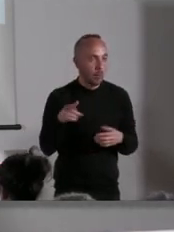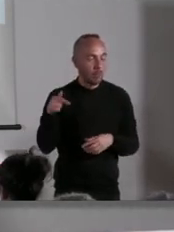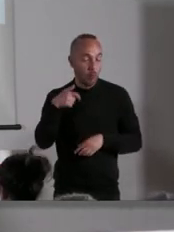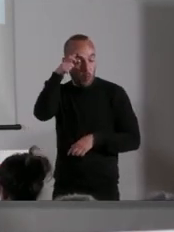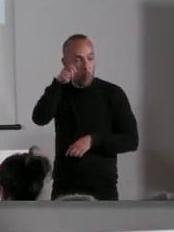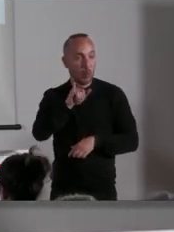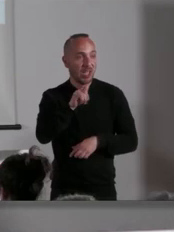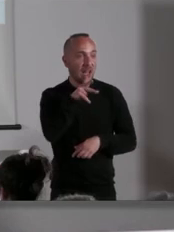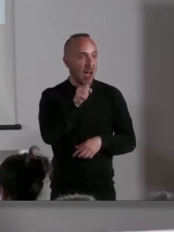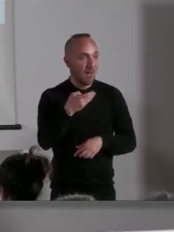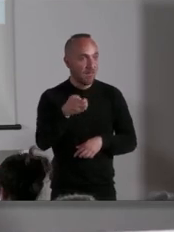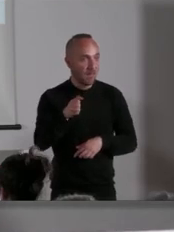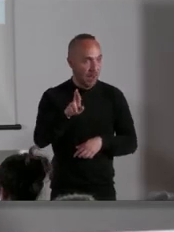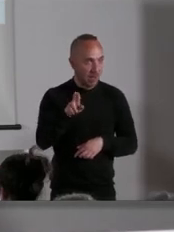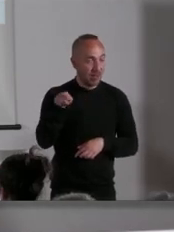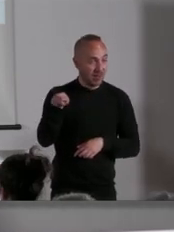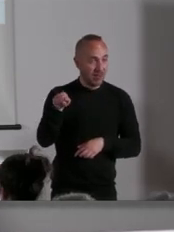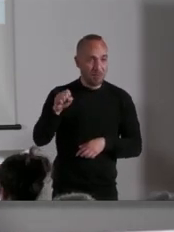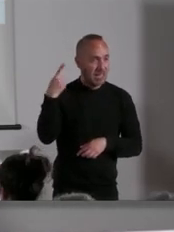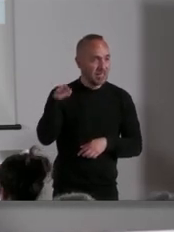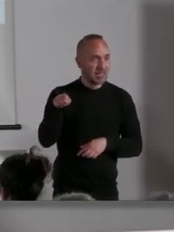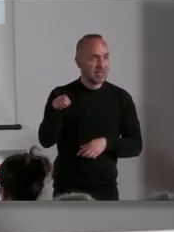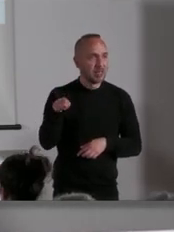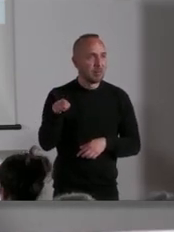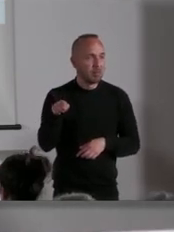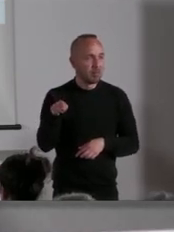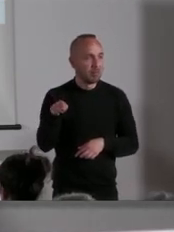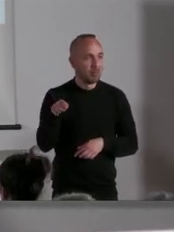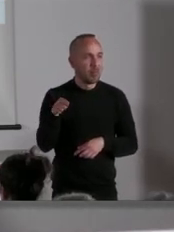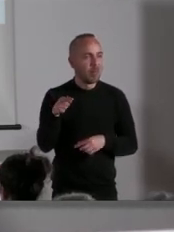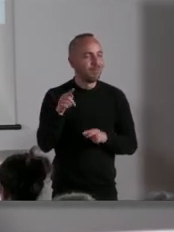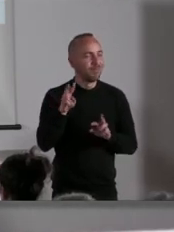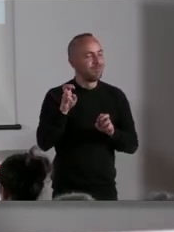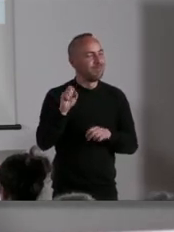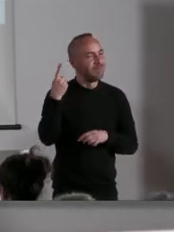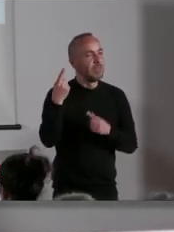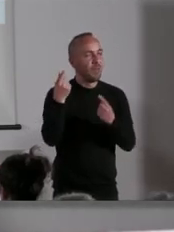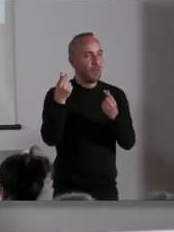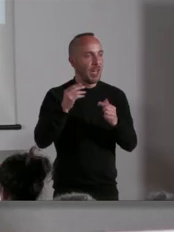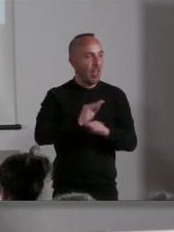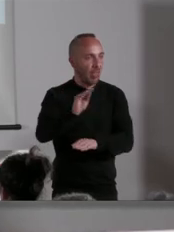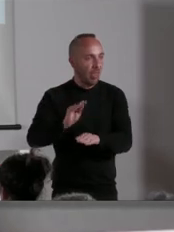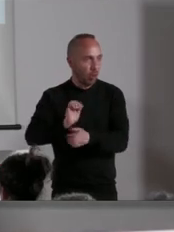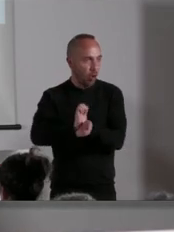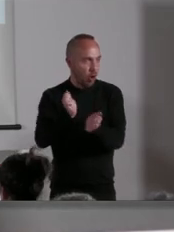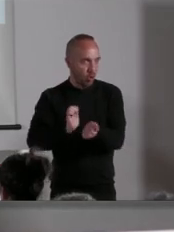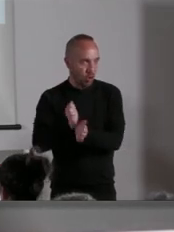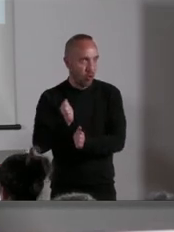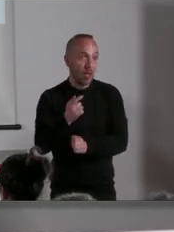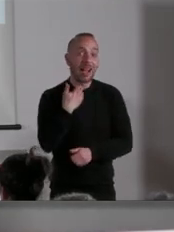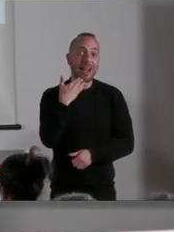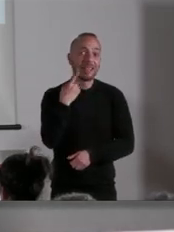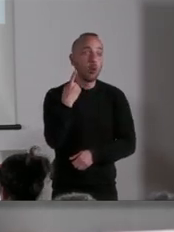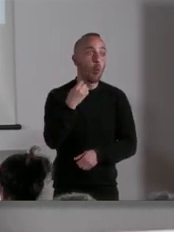Llavar, son de tipo de en cuanto a la financiación, es un proyecto de casi 1 millón de